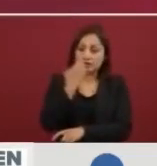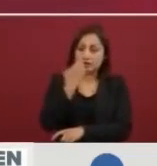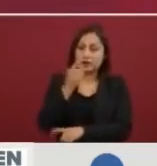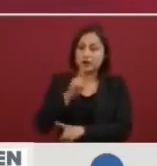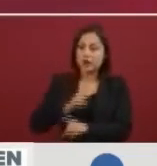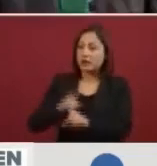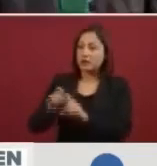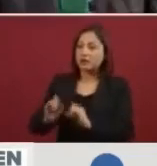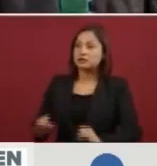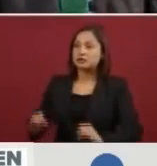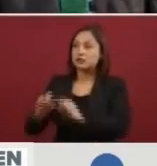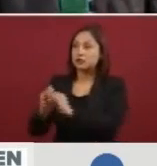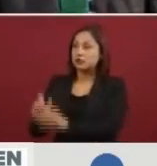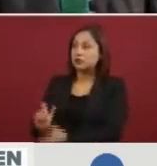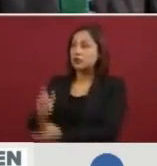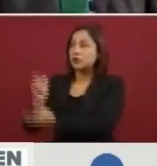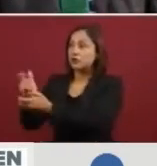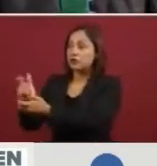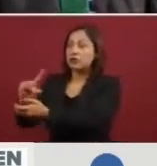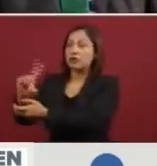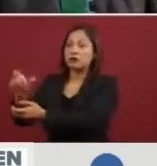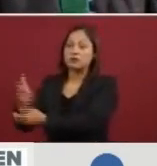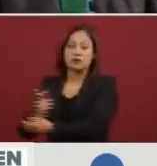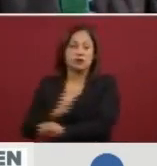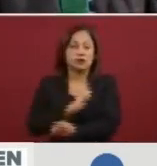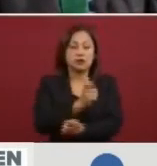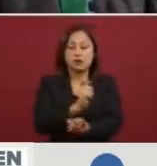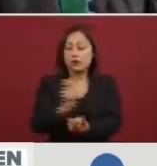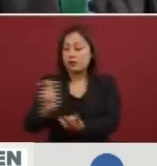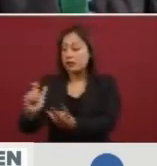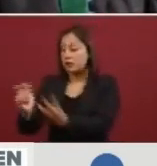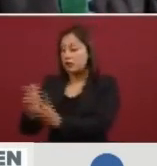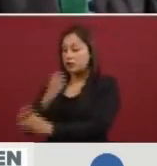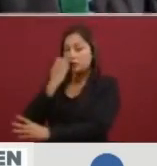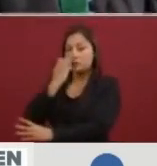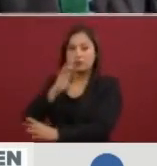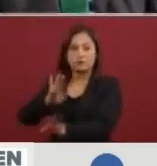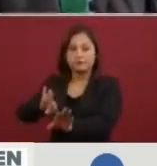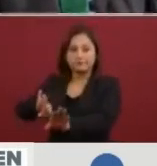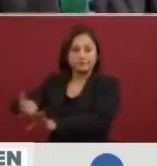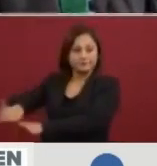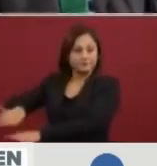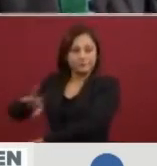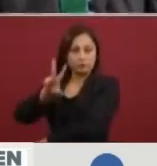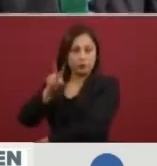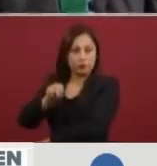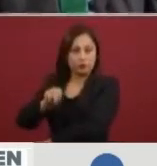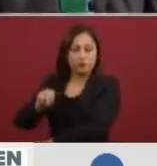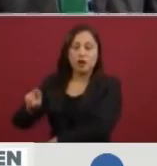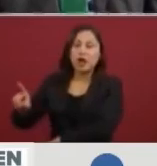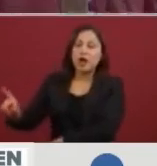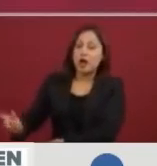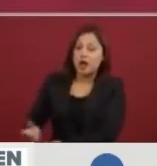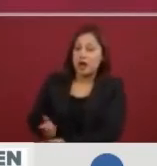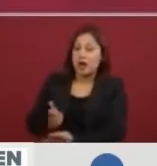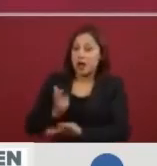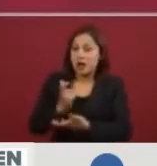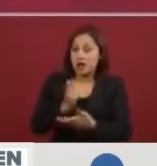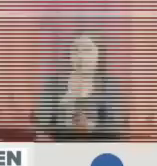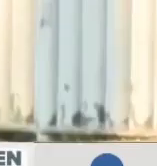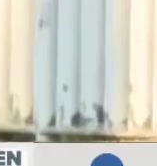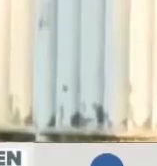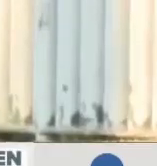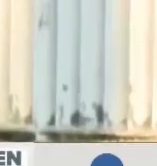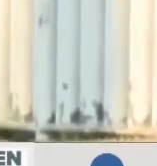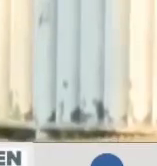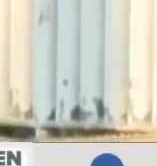ni del gobierno federal, ni de los gobiernos estatales, ni de los gobiernos municipales, que vaya